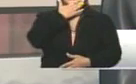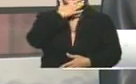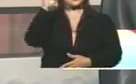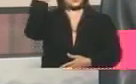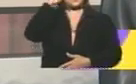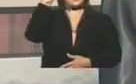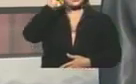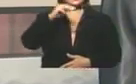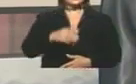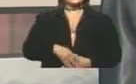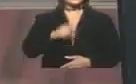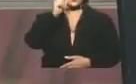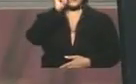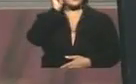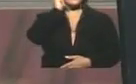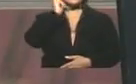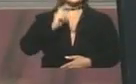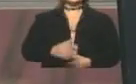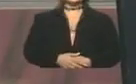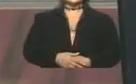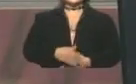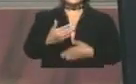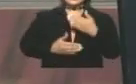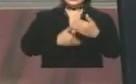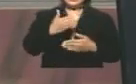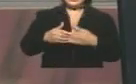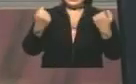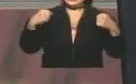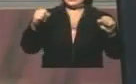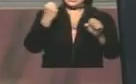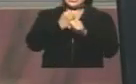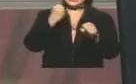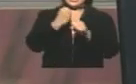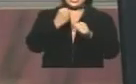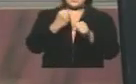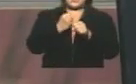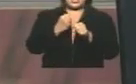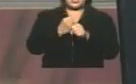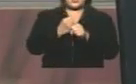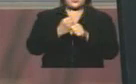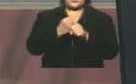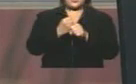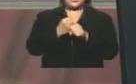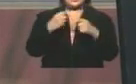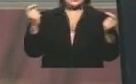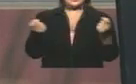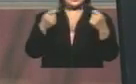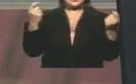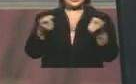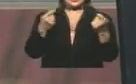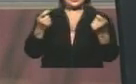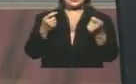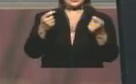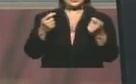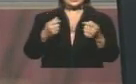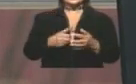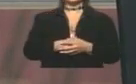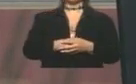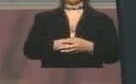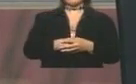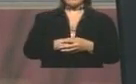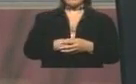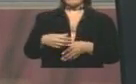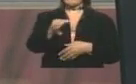tantos maestros. Qué lindo, sí. Bueno, ahí vamos haciendo ese trabajo con ese desfile de baluartes. Sí,